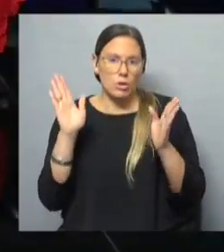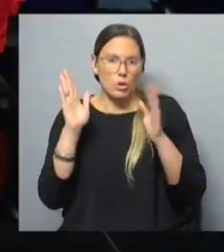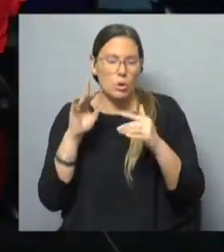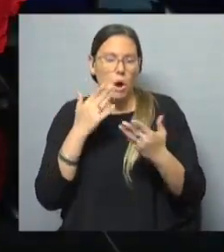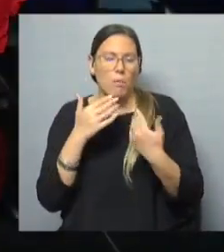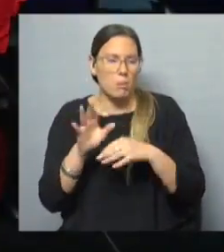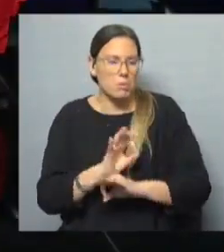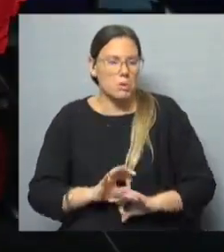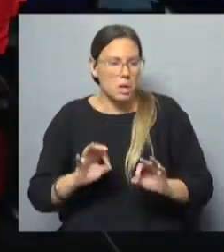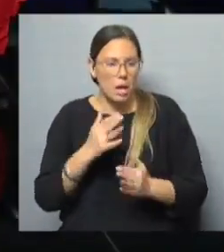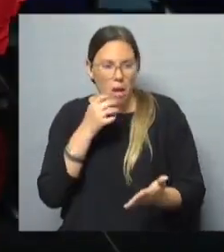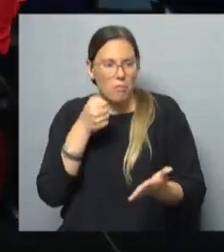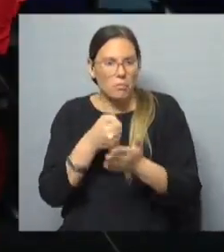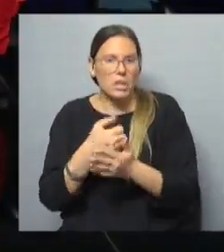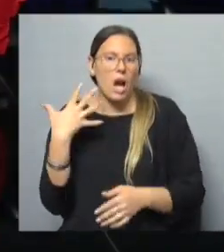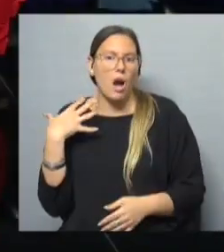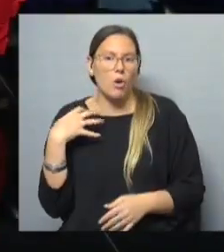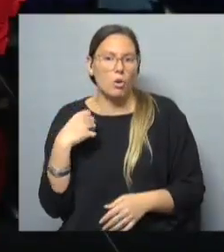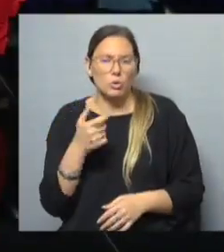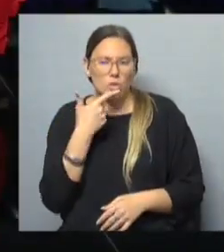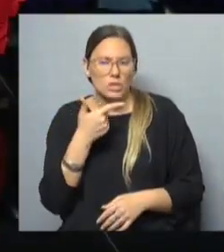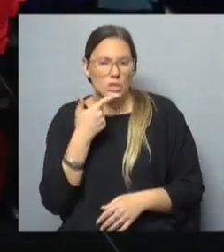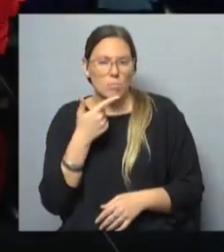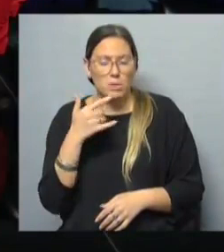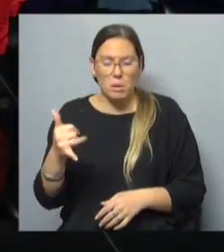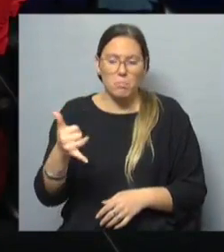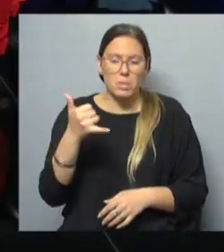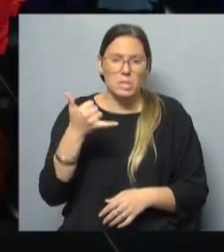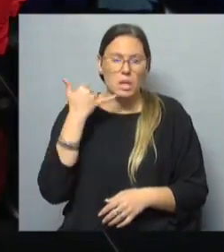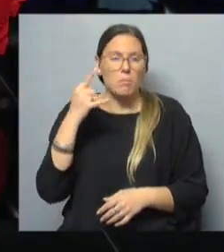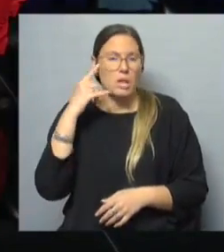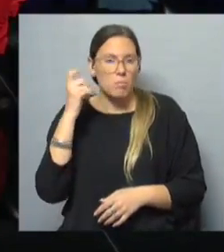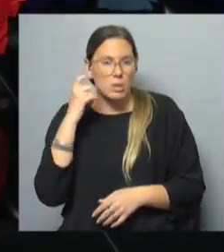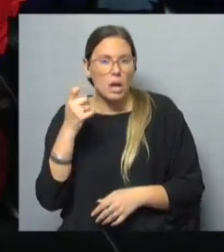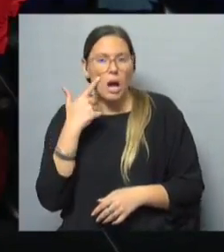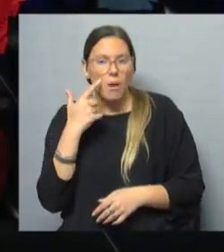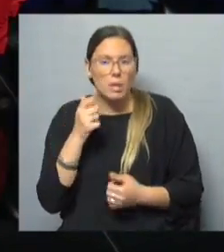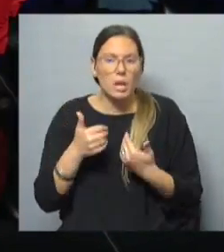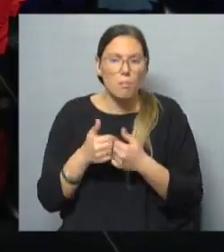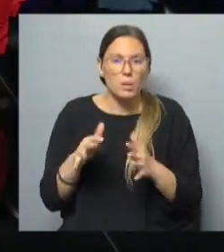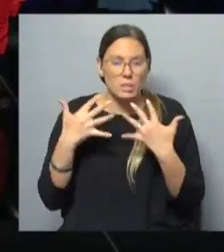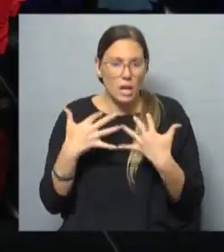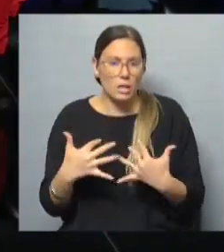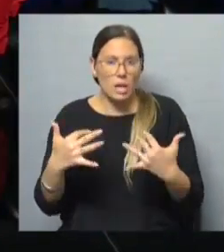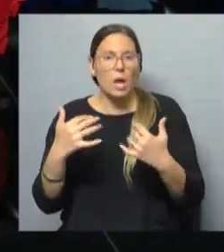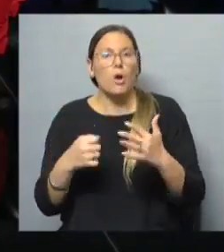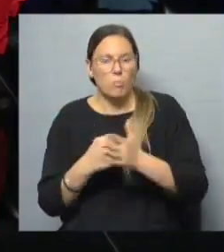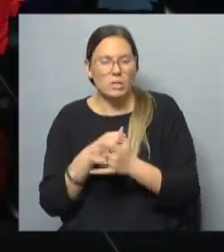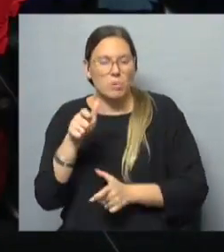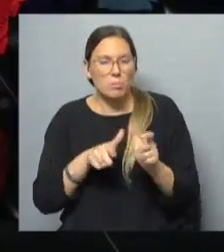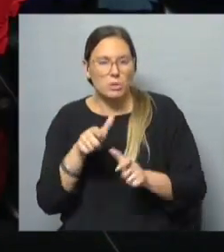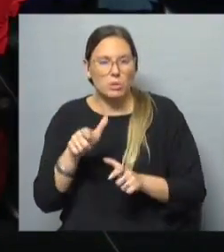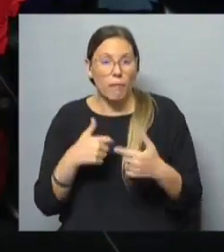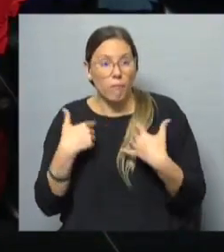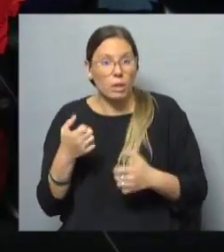hablar. Y sobre el fines de agosto o de septiembre, no me acuerdo, me llaman de la experimental que estaban previendo empezar con los espectáculos, con aforo, bla, bla, bla. Que